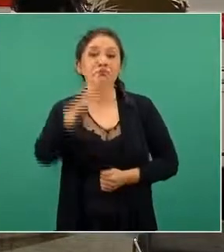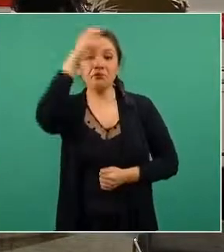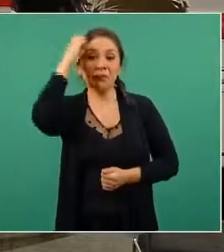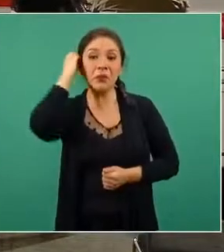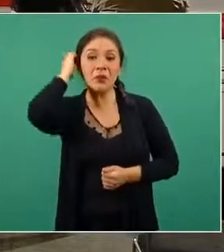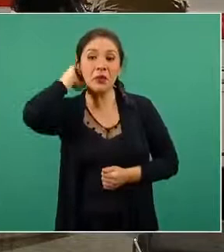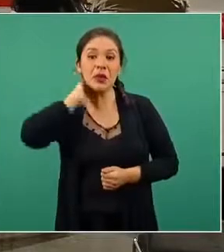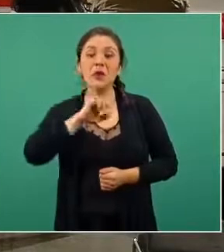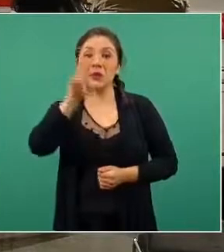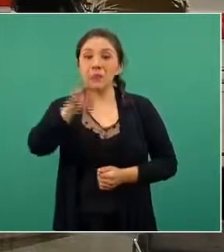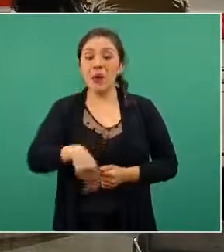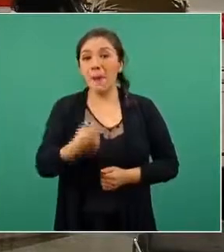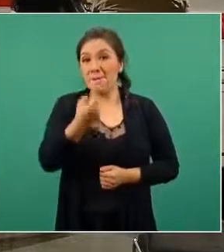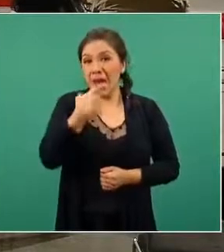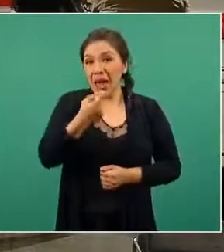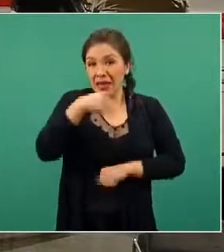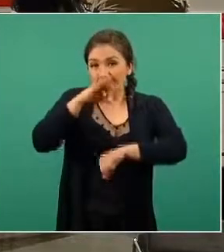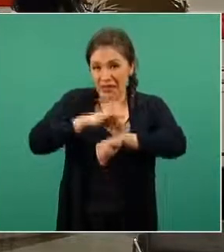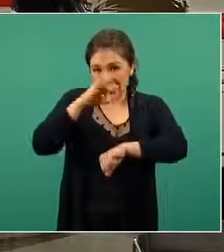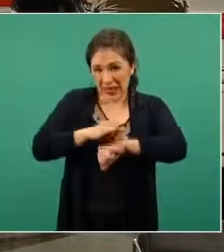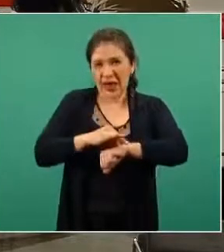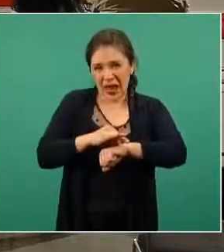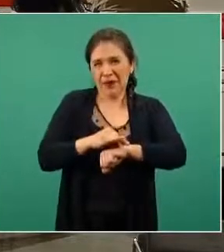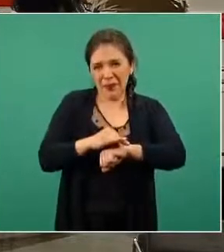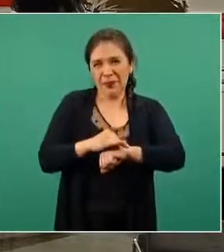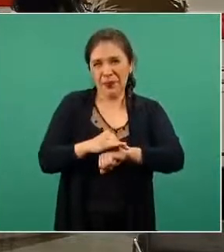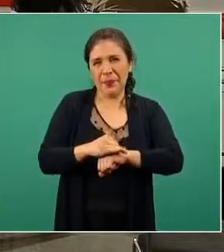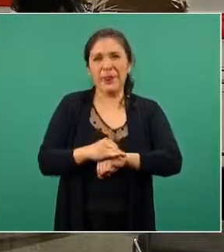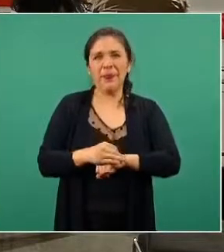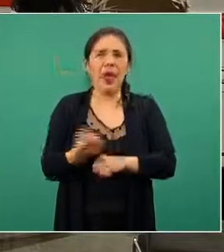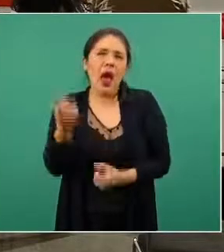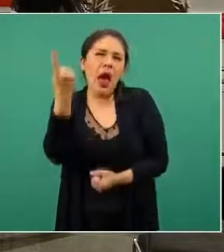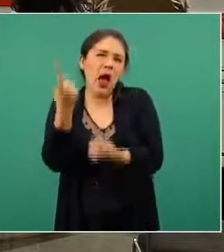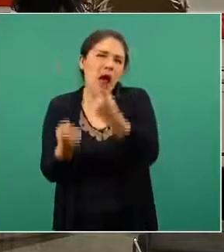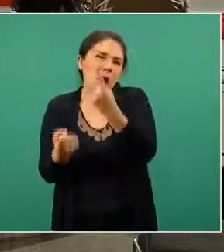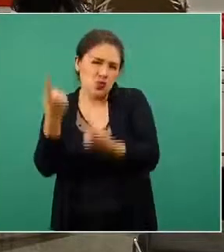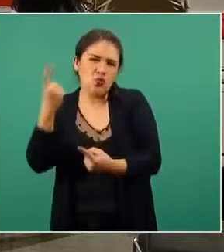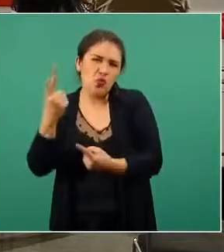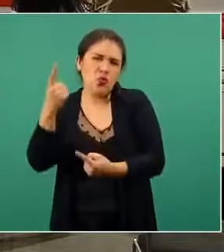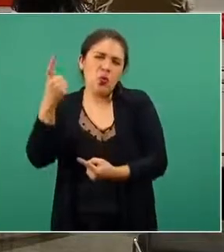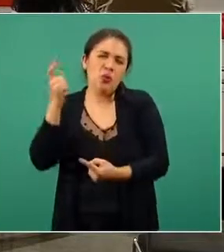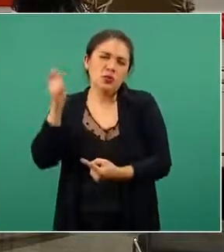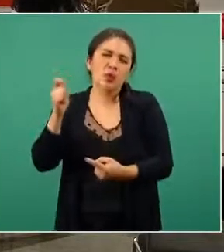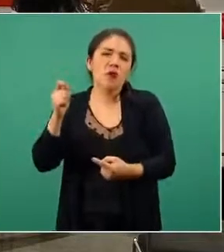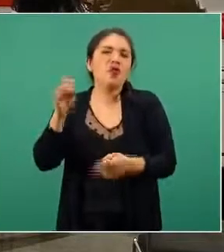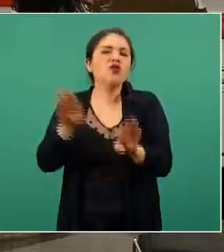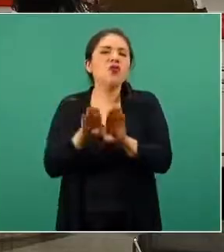medicina, como dicen algunas consejas universales, la